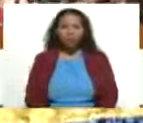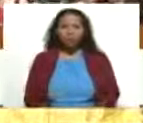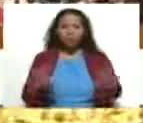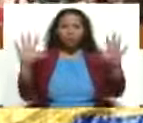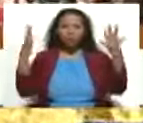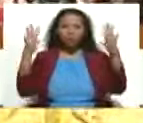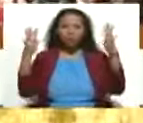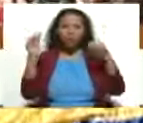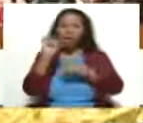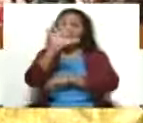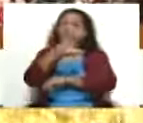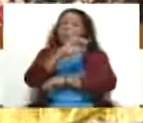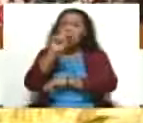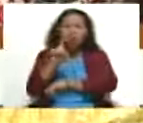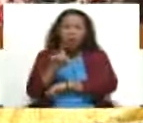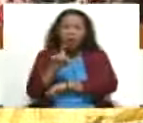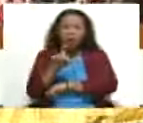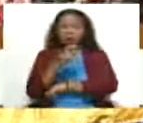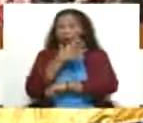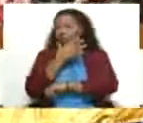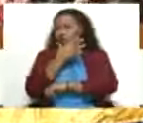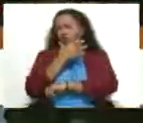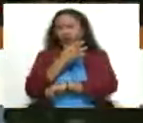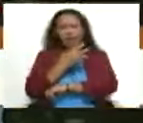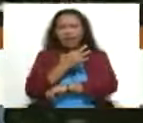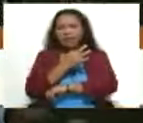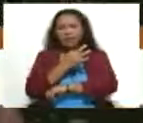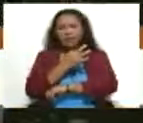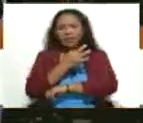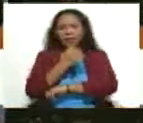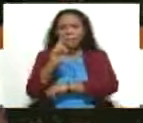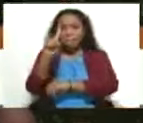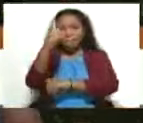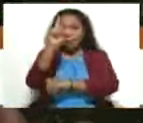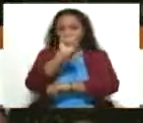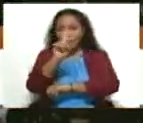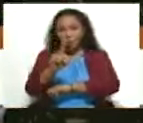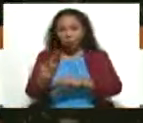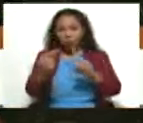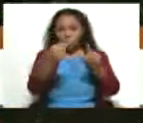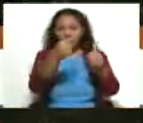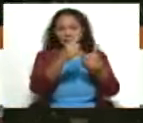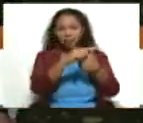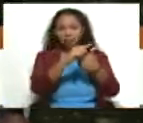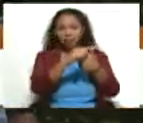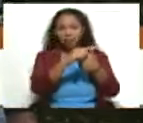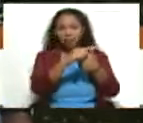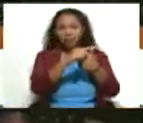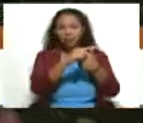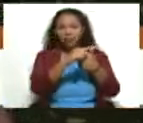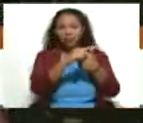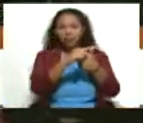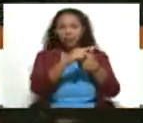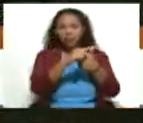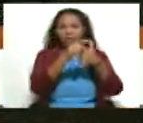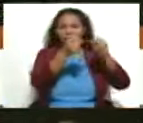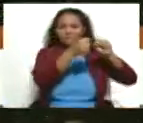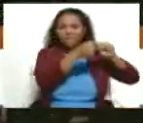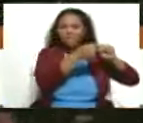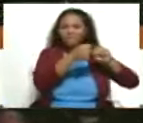Las 5 preguntas son muy sencillas, hermanos y hermanas. La primera pregunta es el